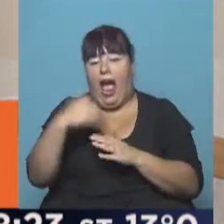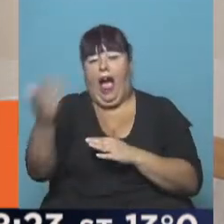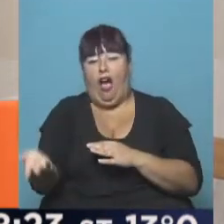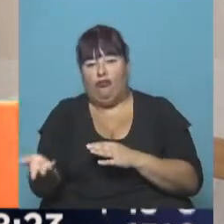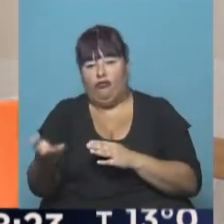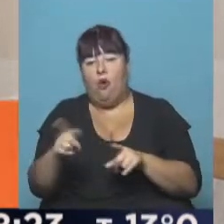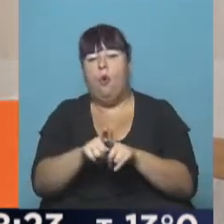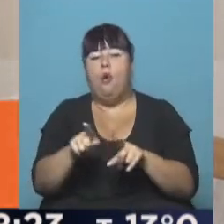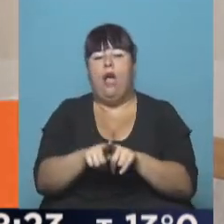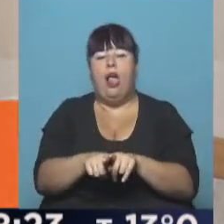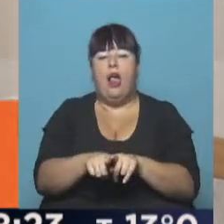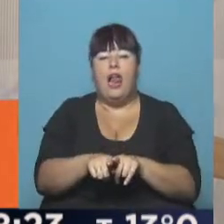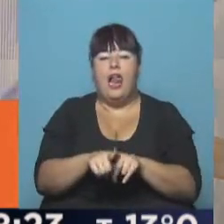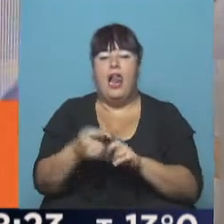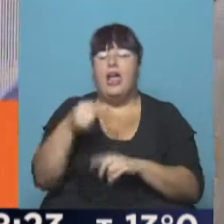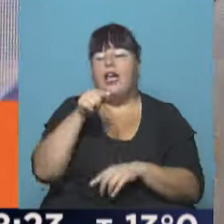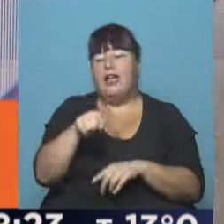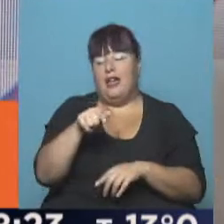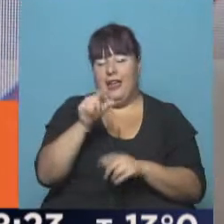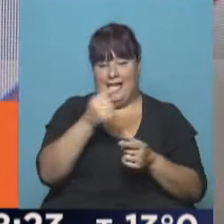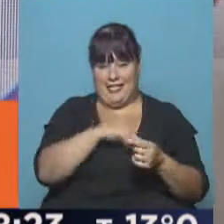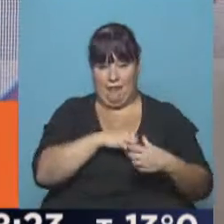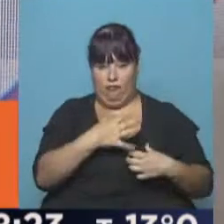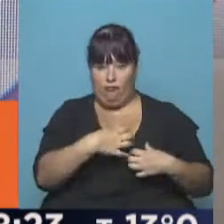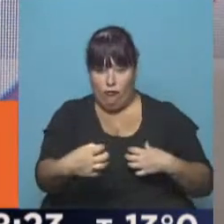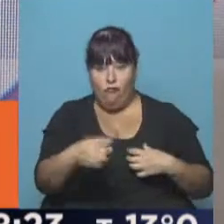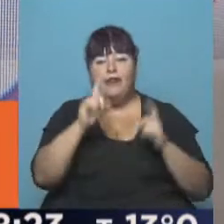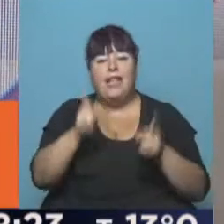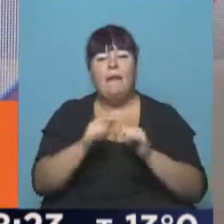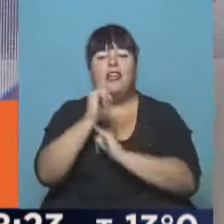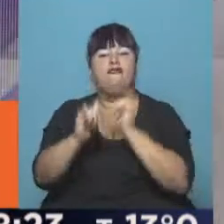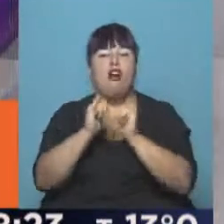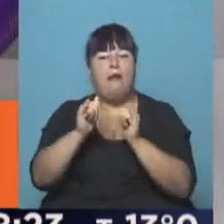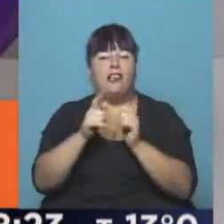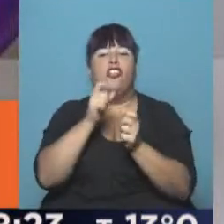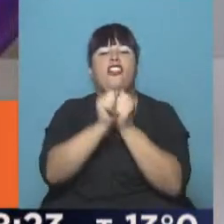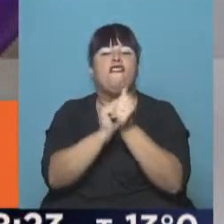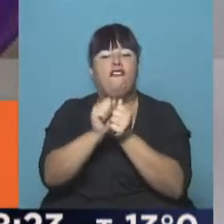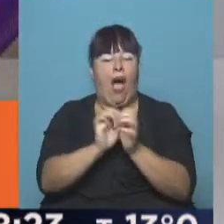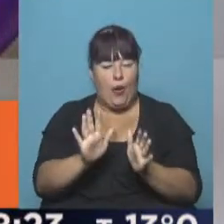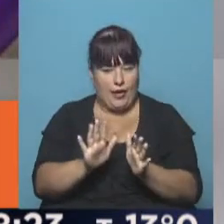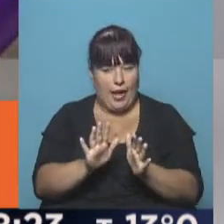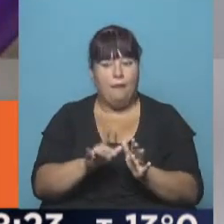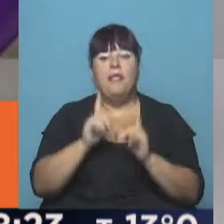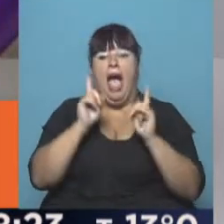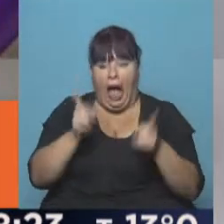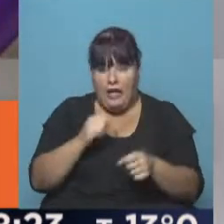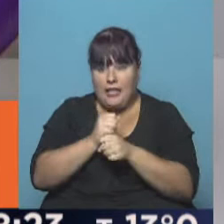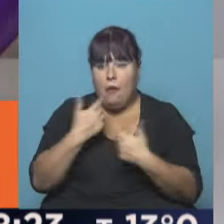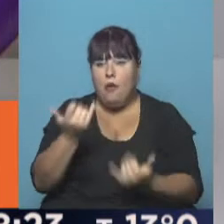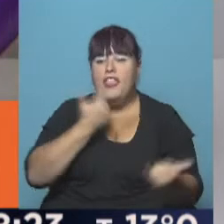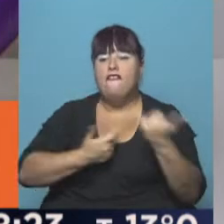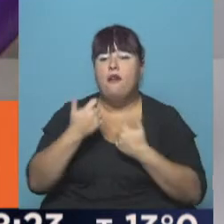digamos vincula al chip inclusive con los datos de la fábrica hasta nos puede dar información